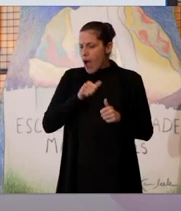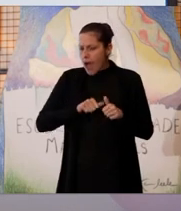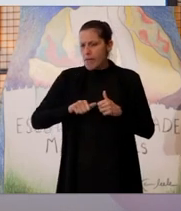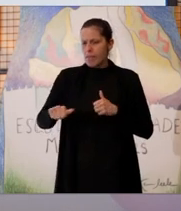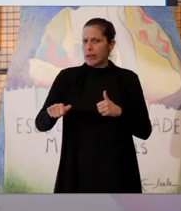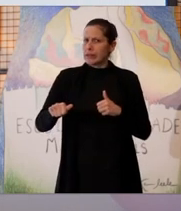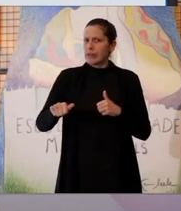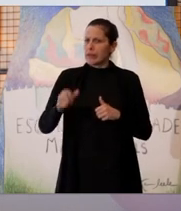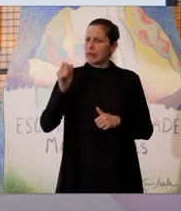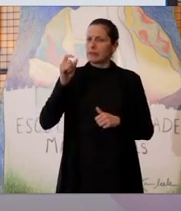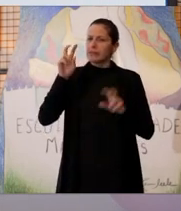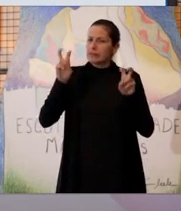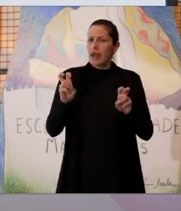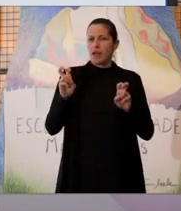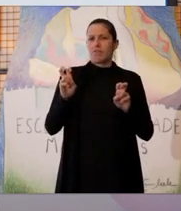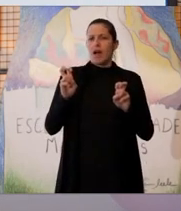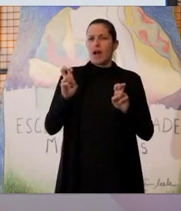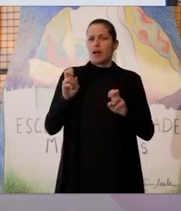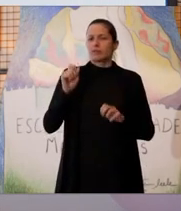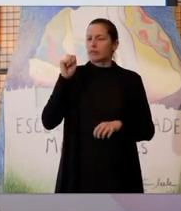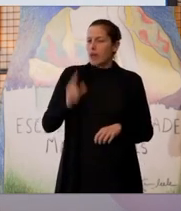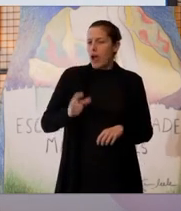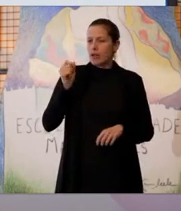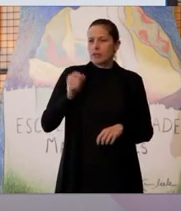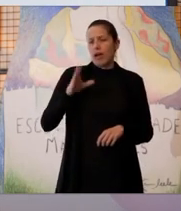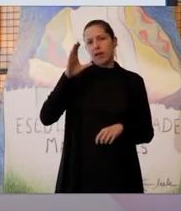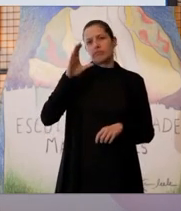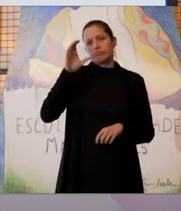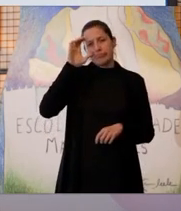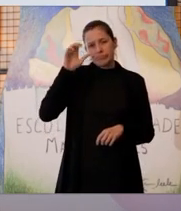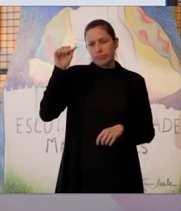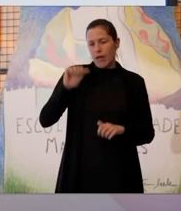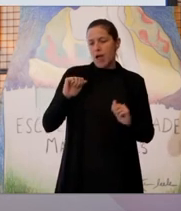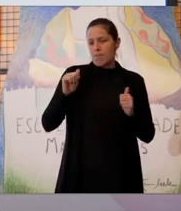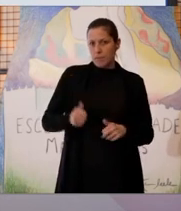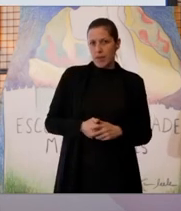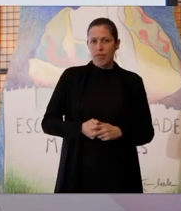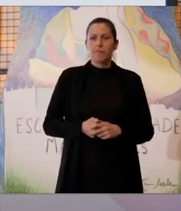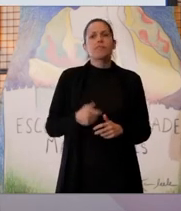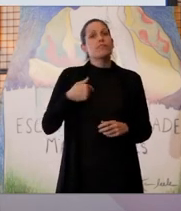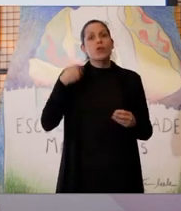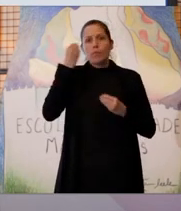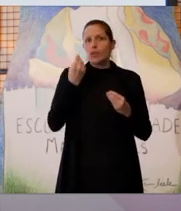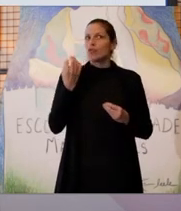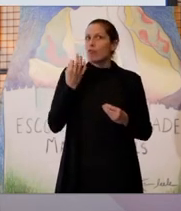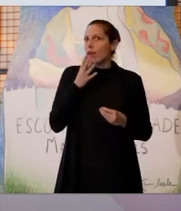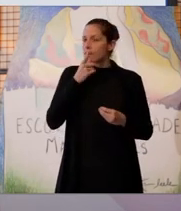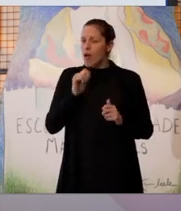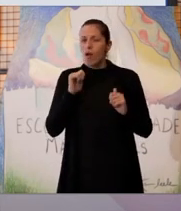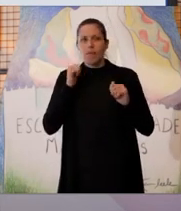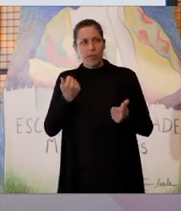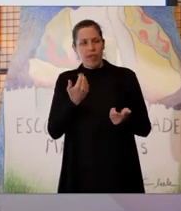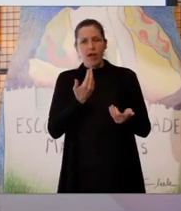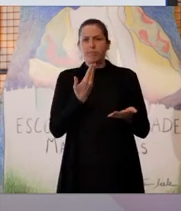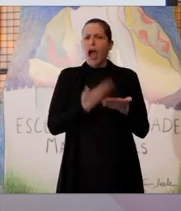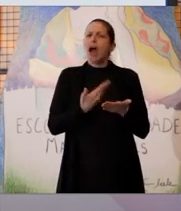posicionamiento con respecto a esto y por lo tanto vamos a escuchar que tienen que llegar los mejores y las mejores yo creo que tenemos que cargarnos de argumento ahora porque porque